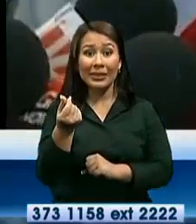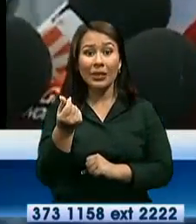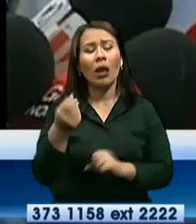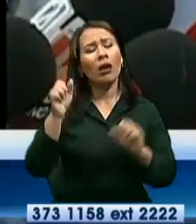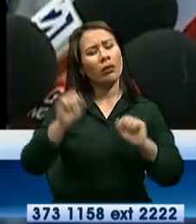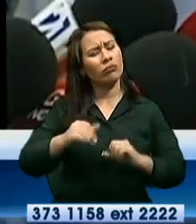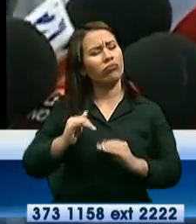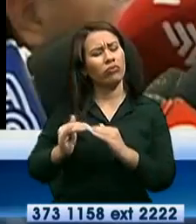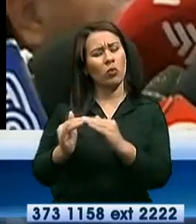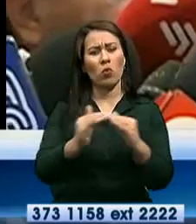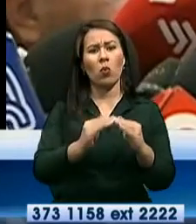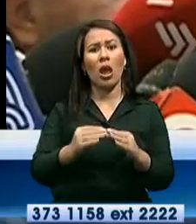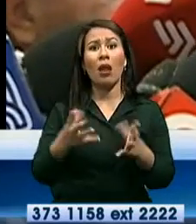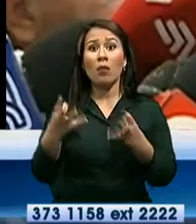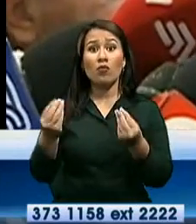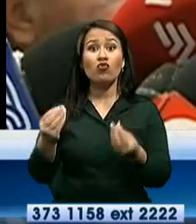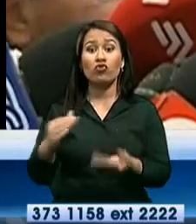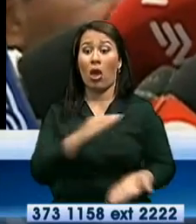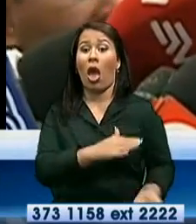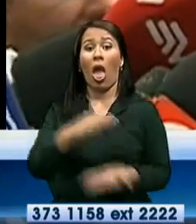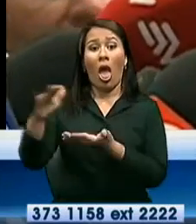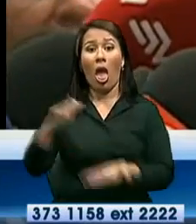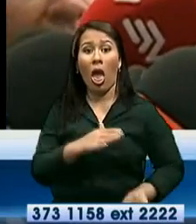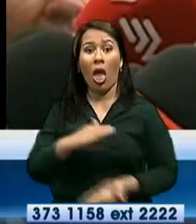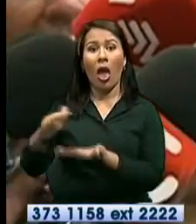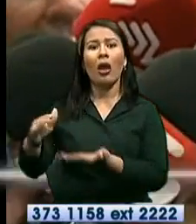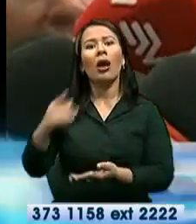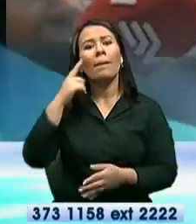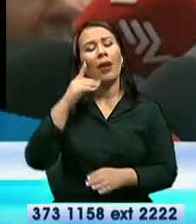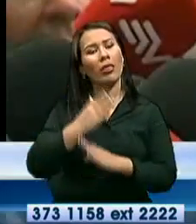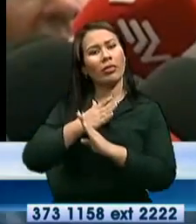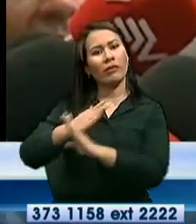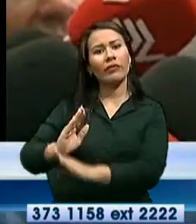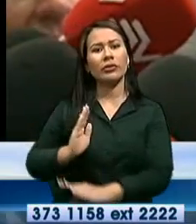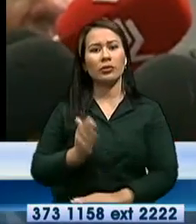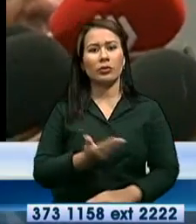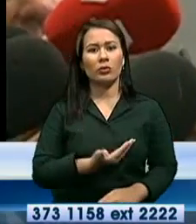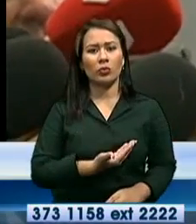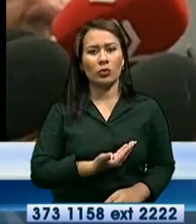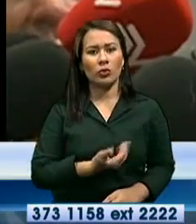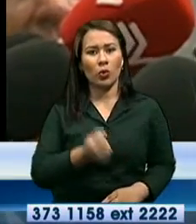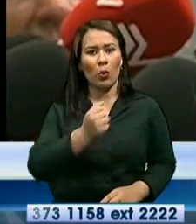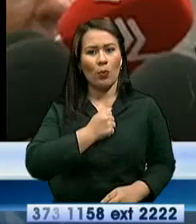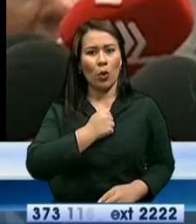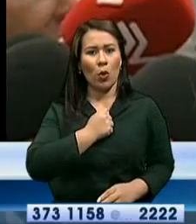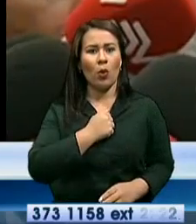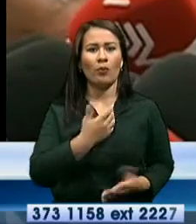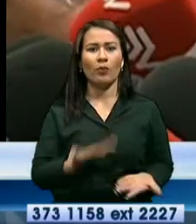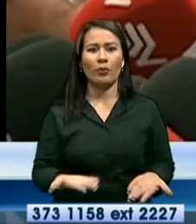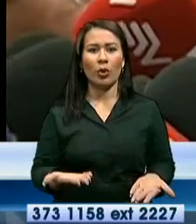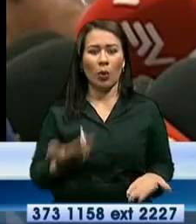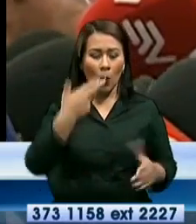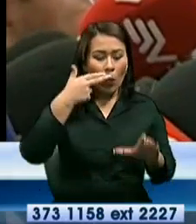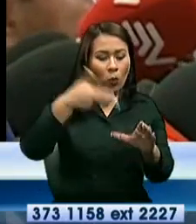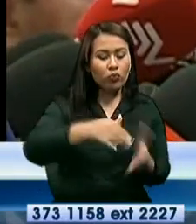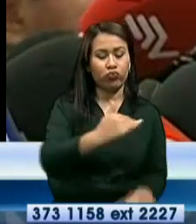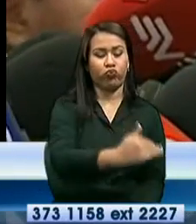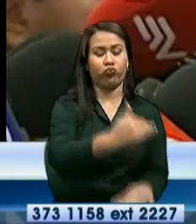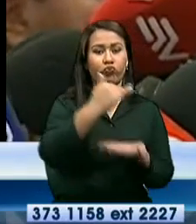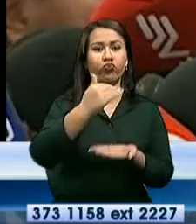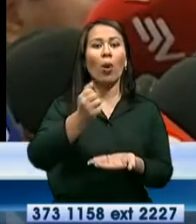brecha entre la oferta y demanda. Lo que está en juego aquí es la defensa de nuestro producto, el derecho que tienen los